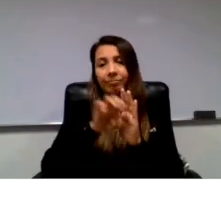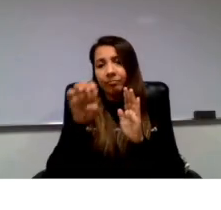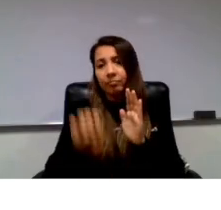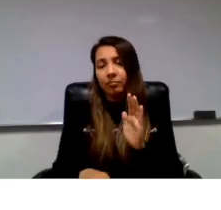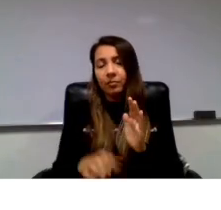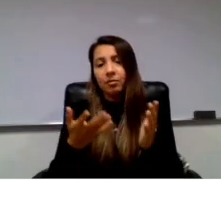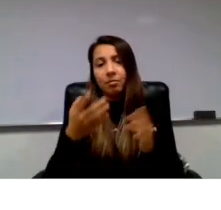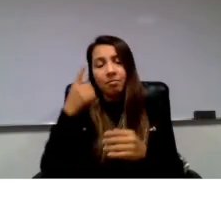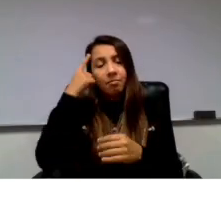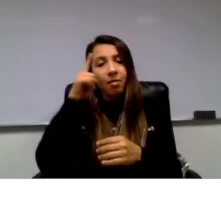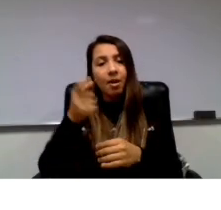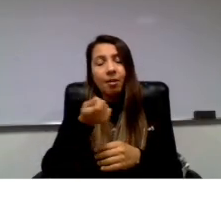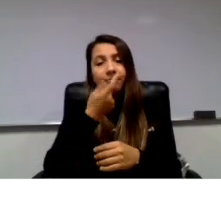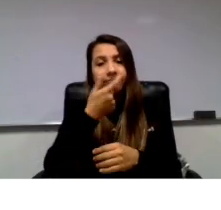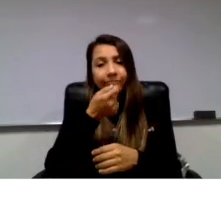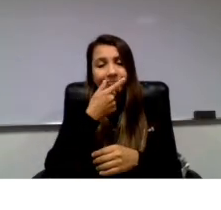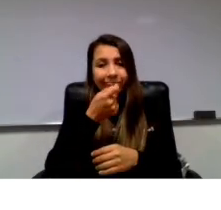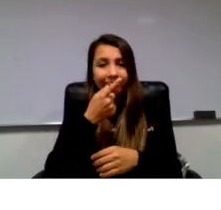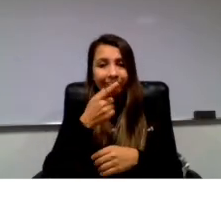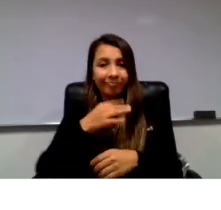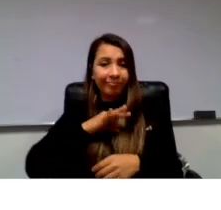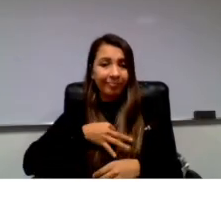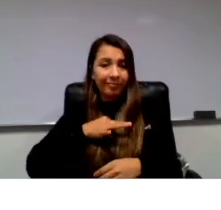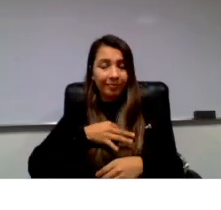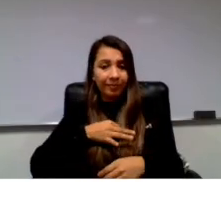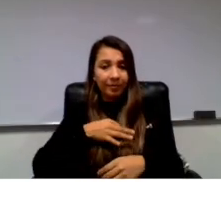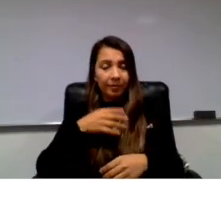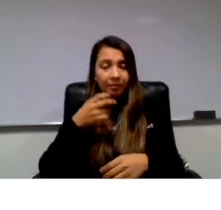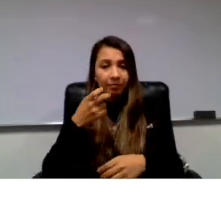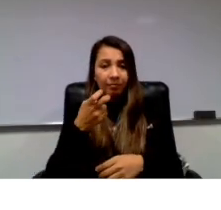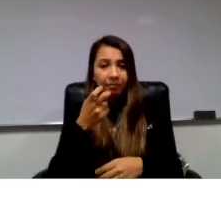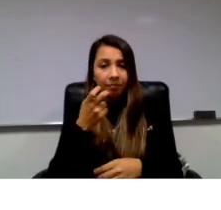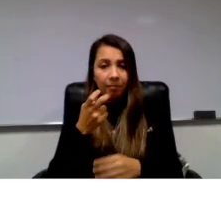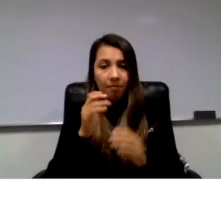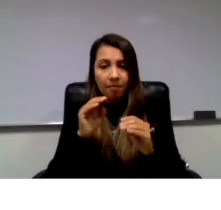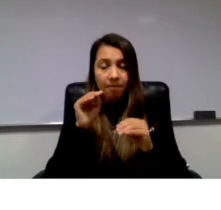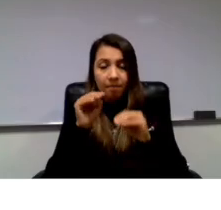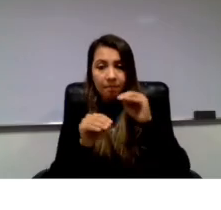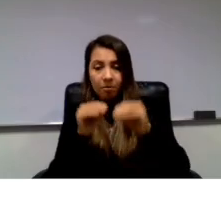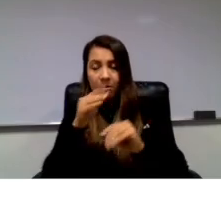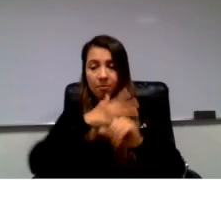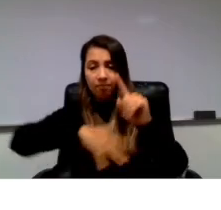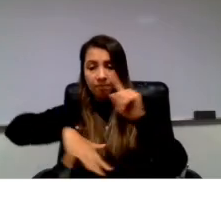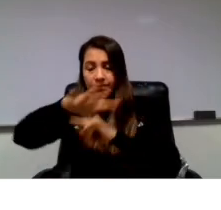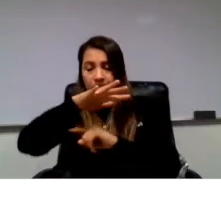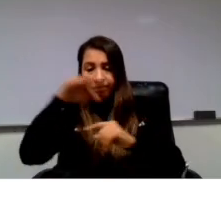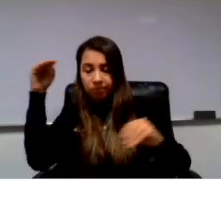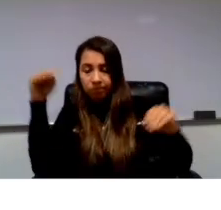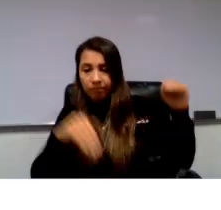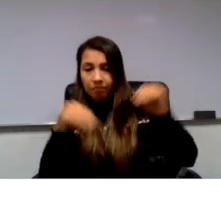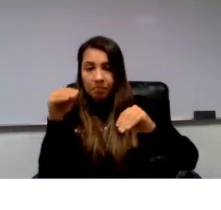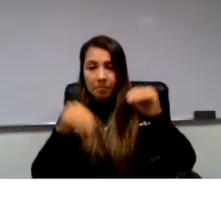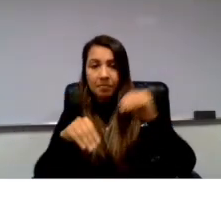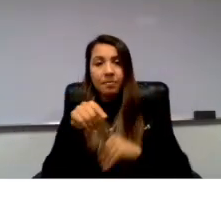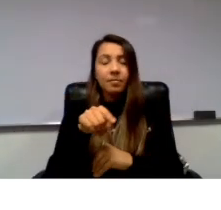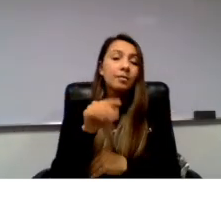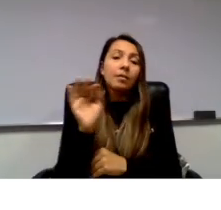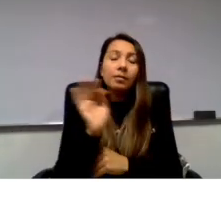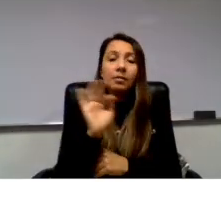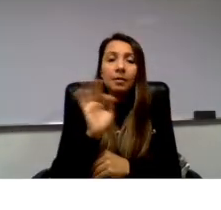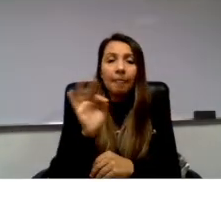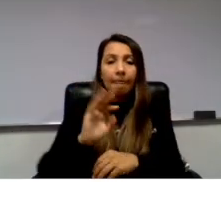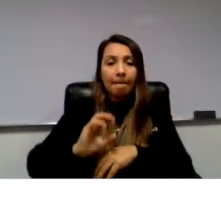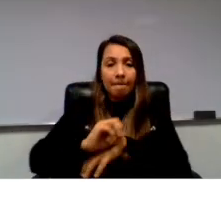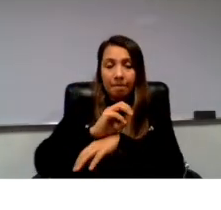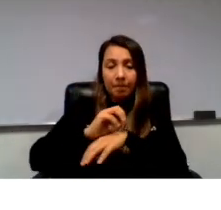resistir a antibióticos, ¿no? Y a distintas presiones que les pone el ambiente. Y entonces, pues si una bacteria tiene